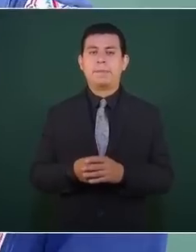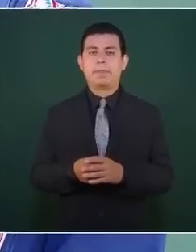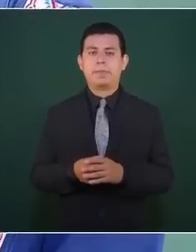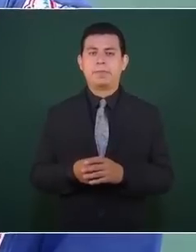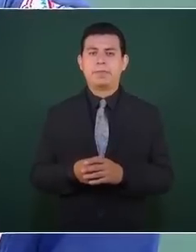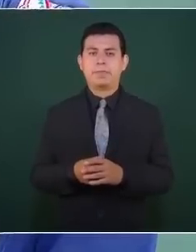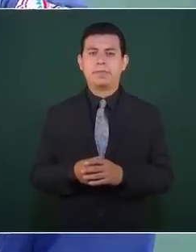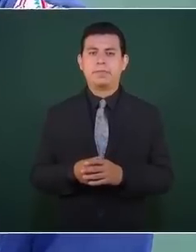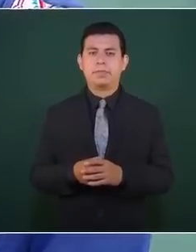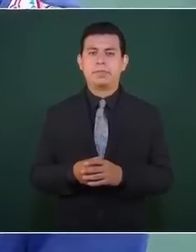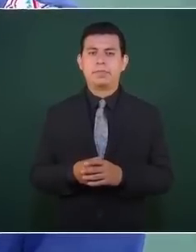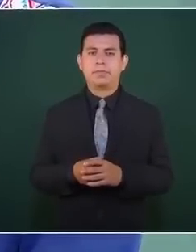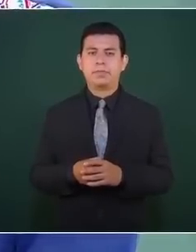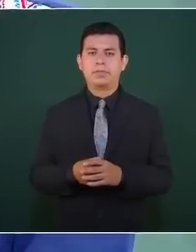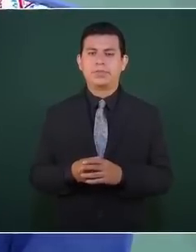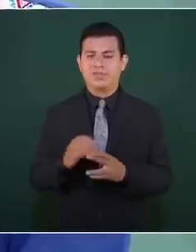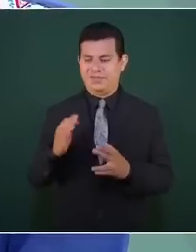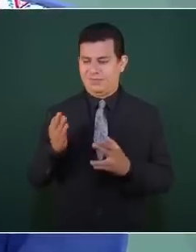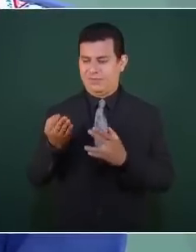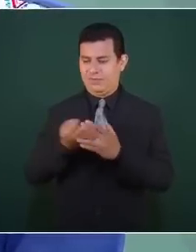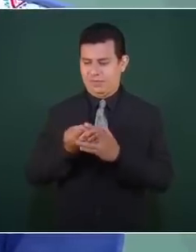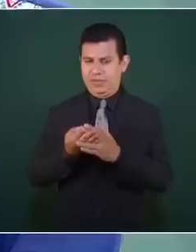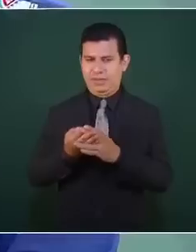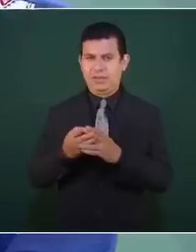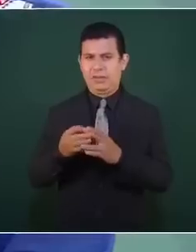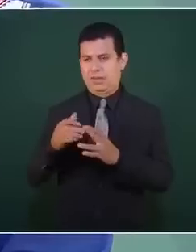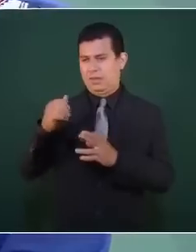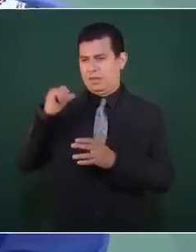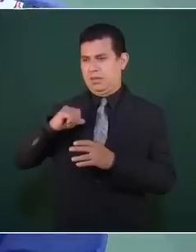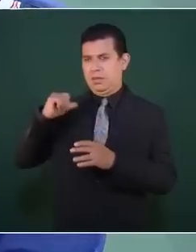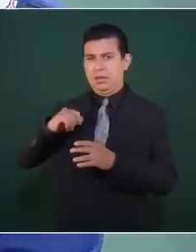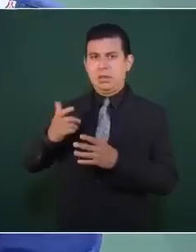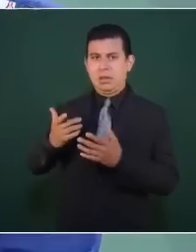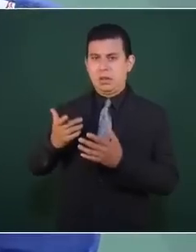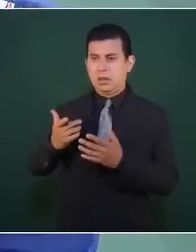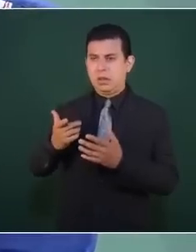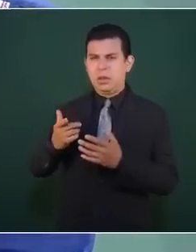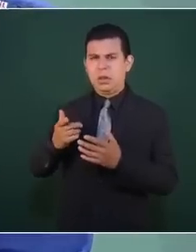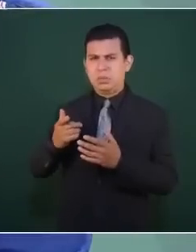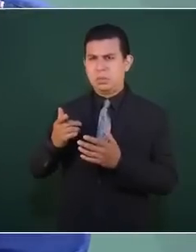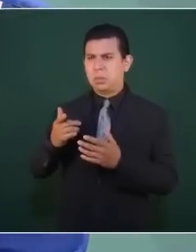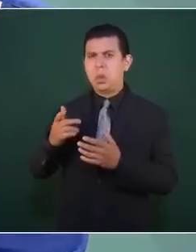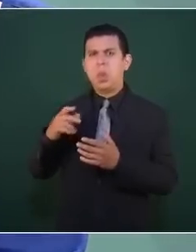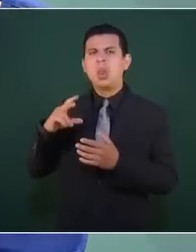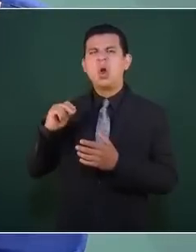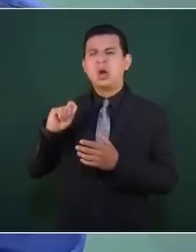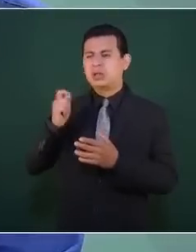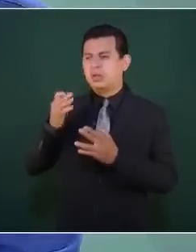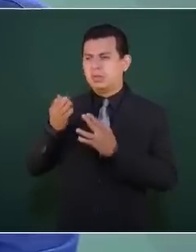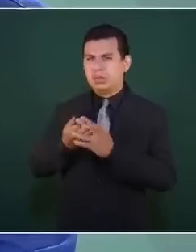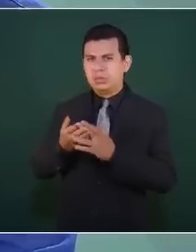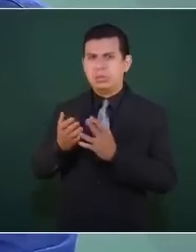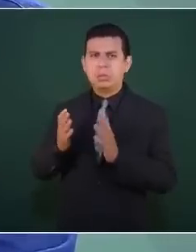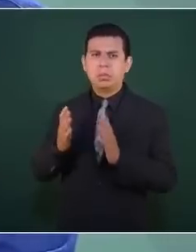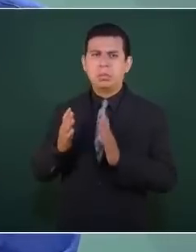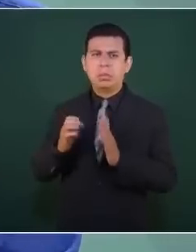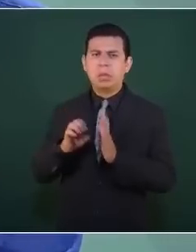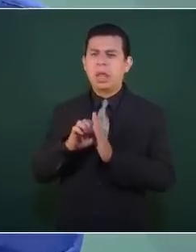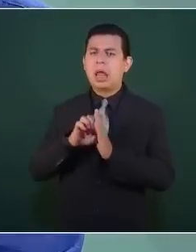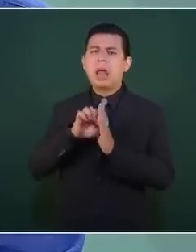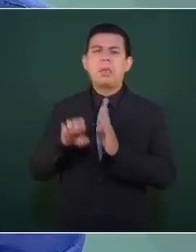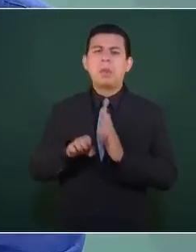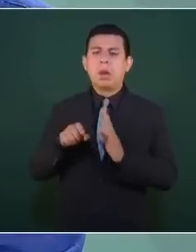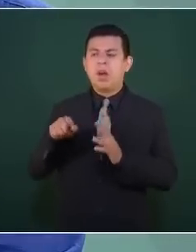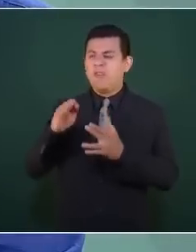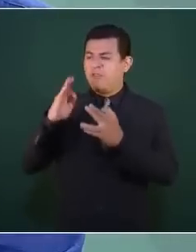lo que era feminicidio no se catalogaba de esa manera, sino se consideraba homicidio.